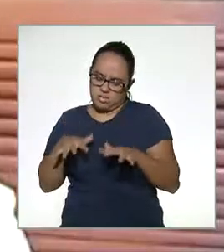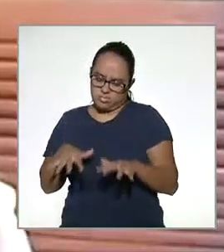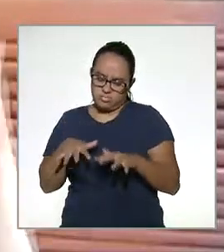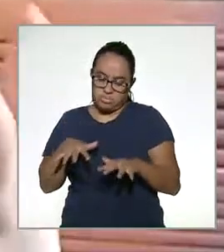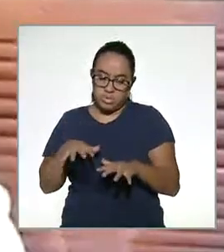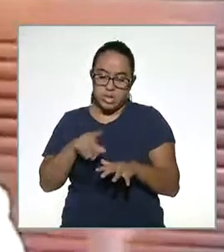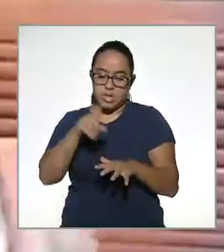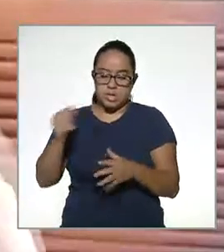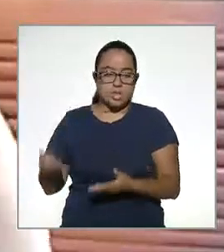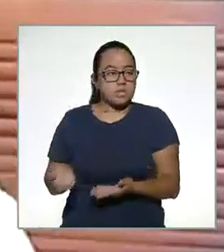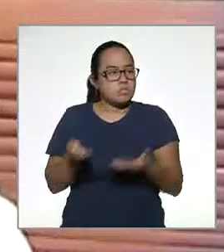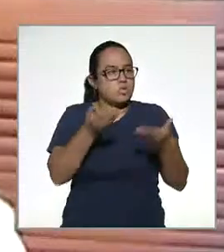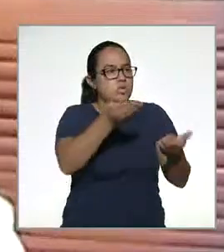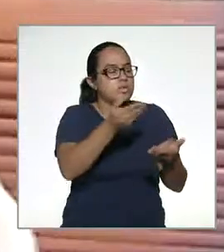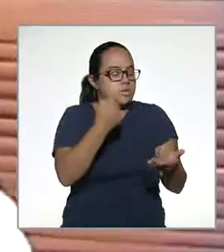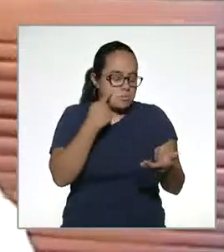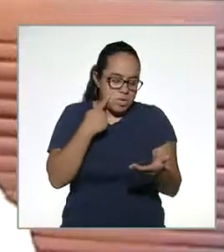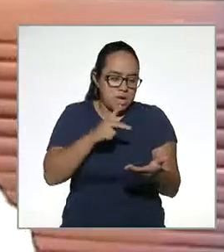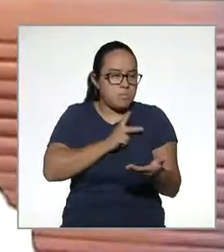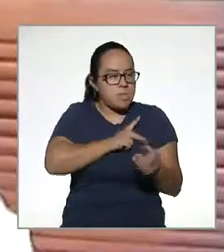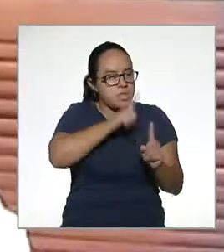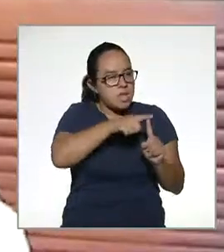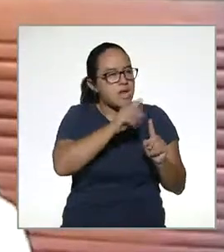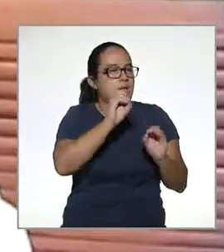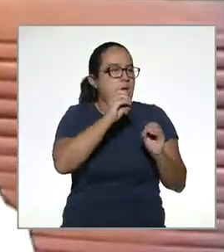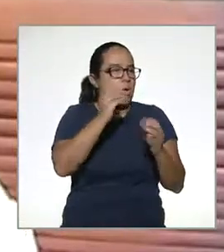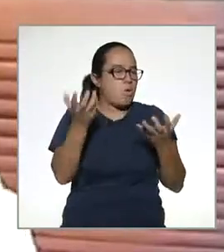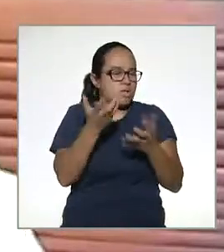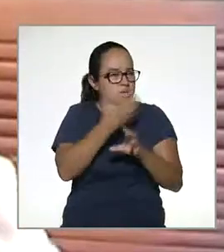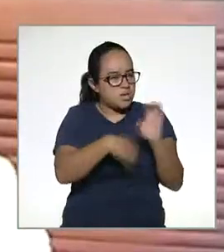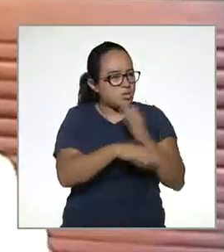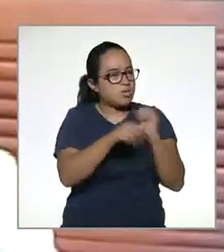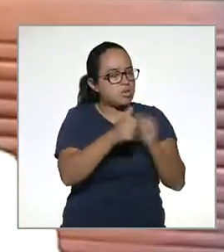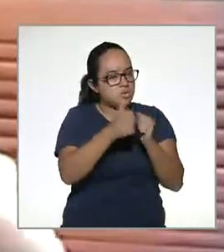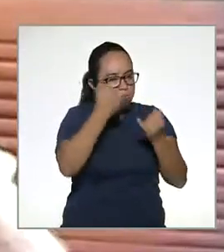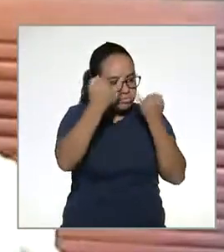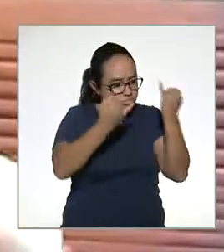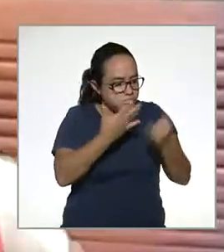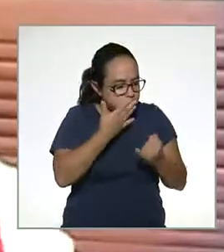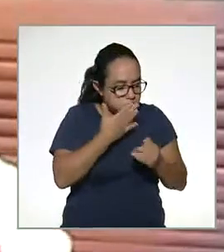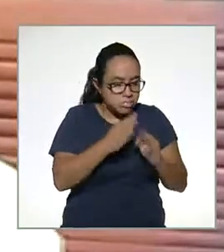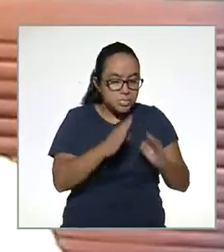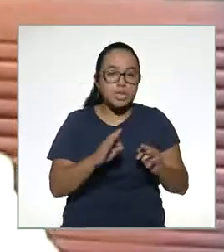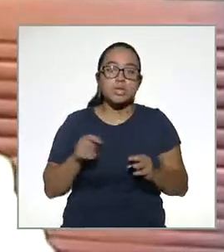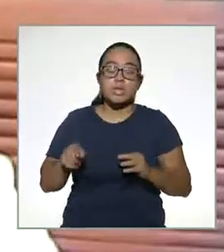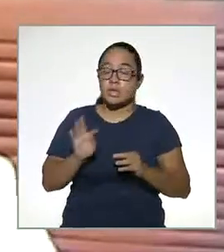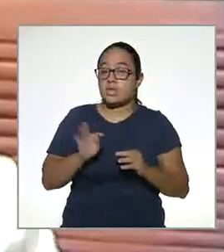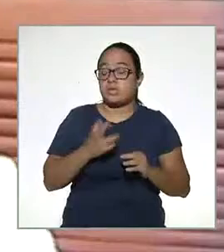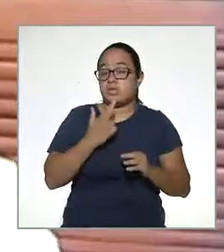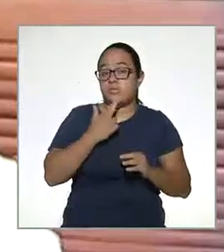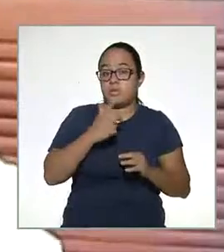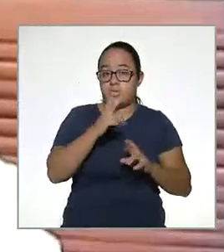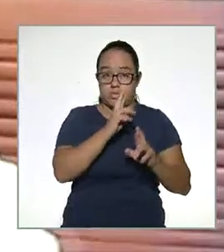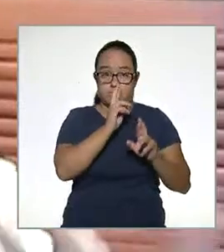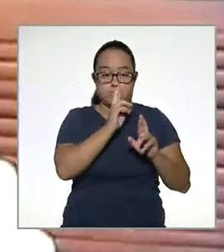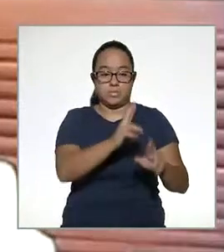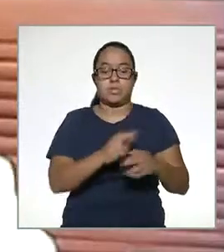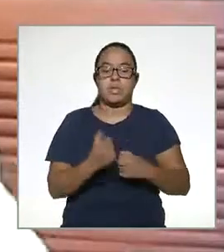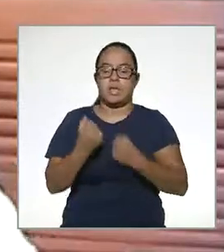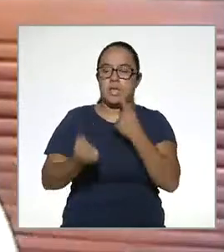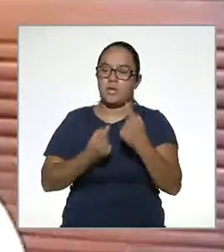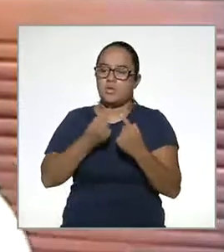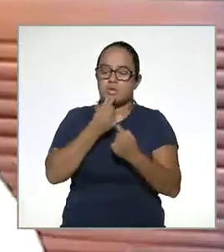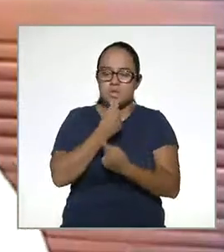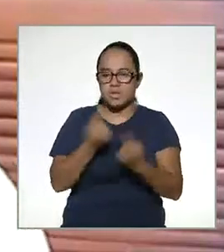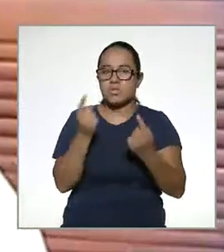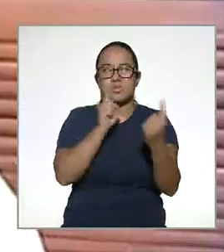llegar con un producto muy bueno, muy reflexionado, muy pensado, y entonces pueden dar una mejor respuesta. Muchos niños introvertidos o